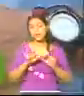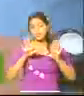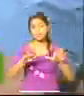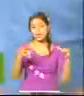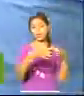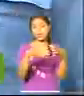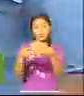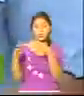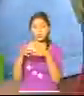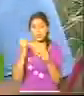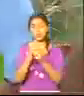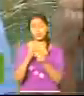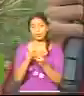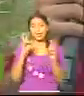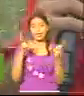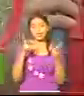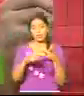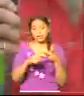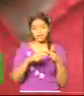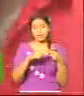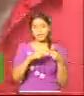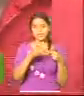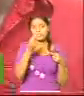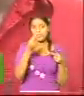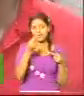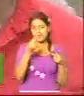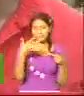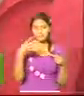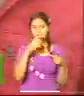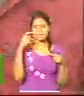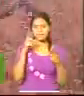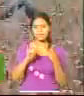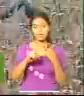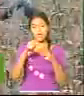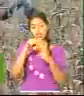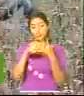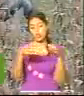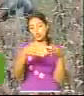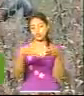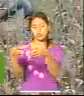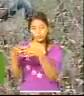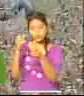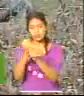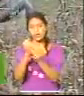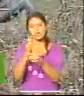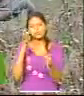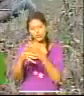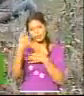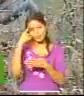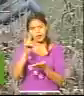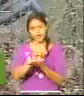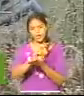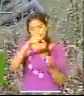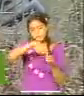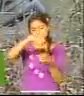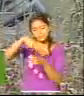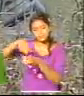trabajo en lo que es el tema cerealero y de grano. Tenemos dos frentes de trabajo en el tema de hortalizas y